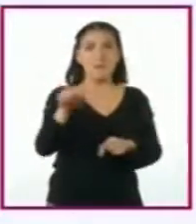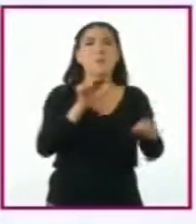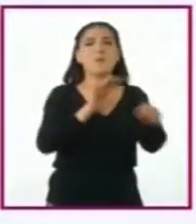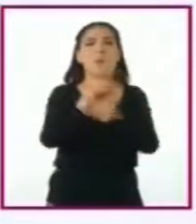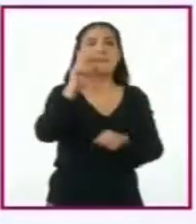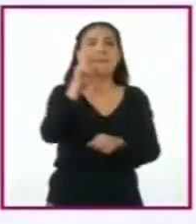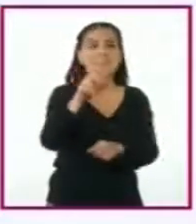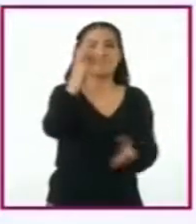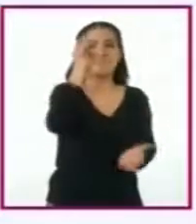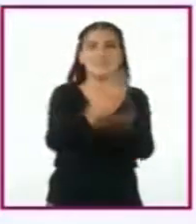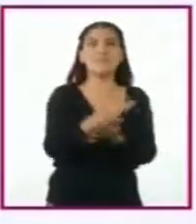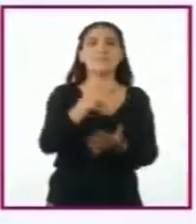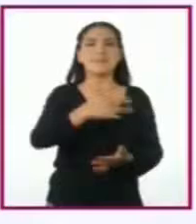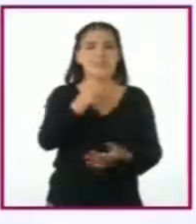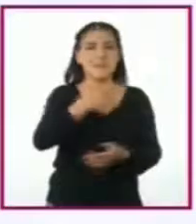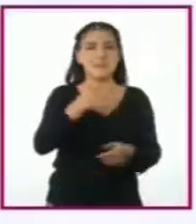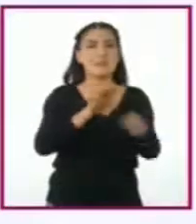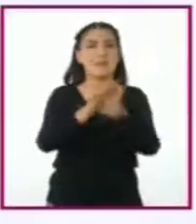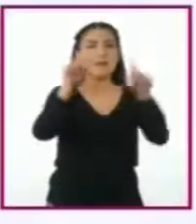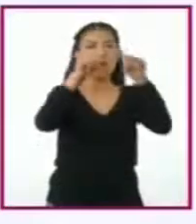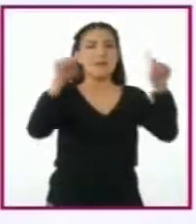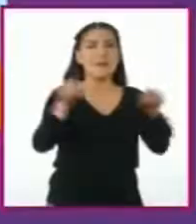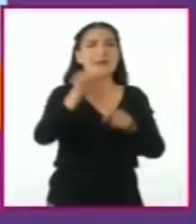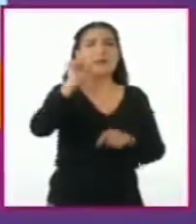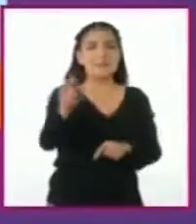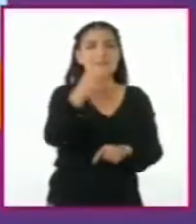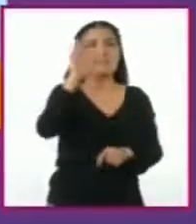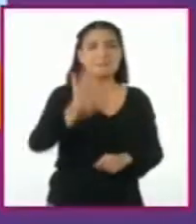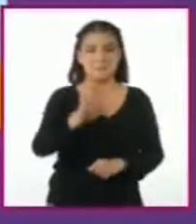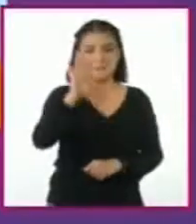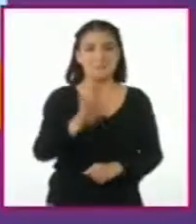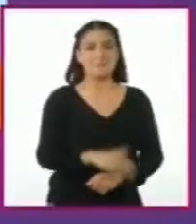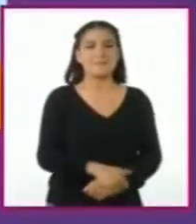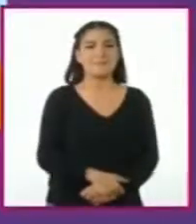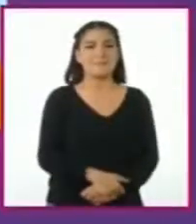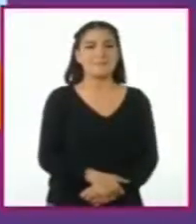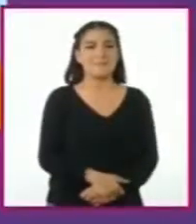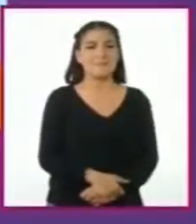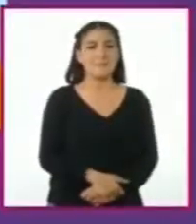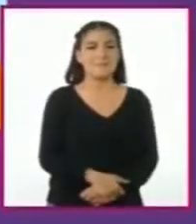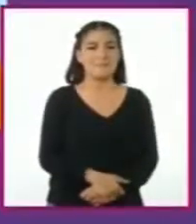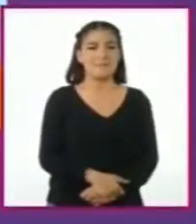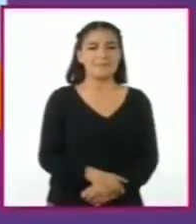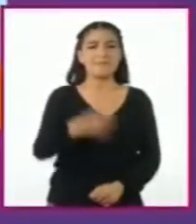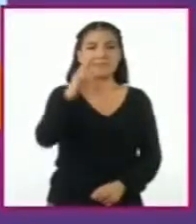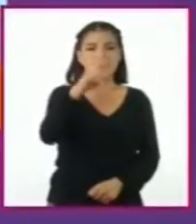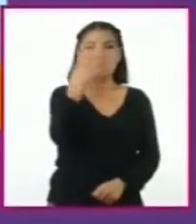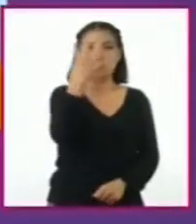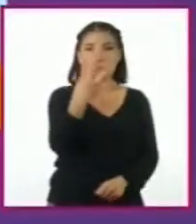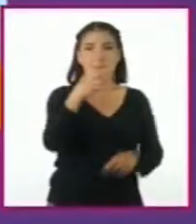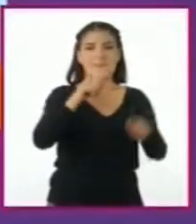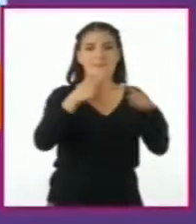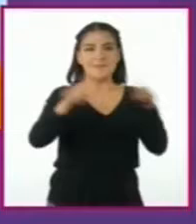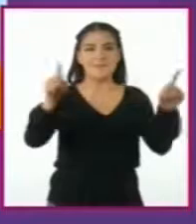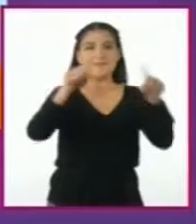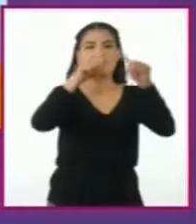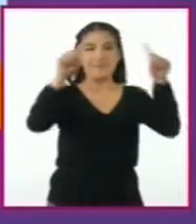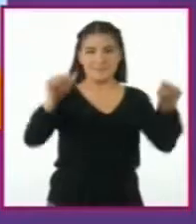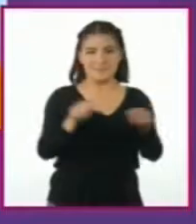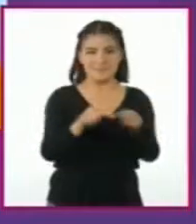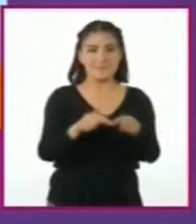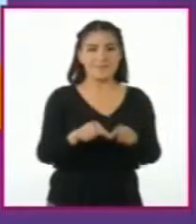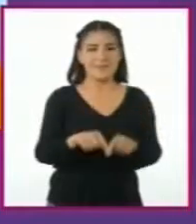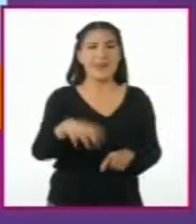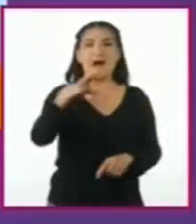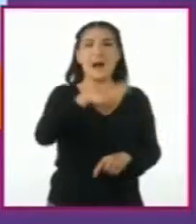de los siguientes cuadriláteros son semejantes? Aquí tenemos 4 diferentes cuadriláteros. ¿Tienen la